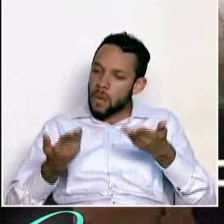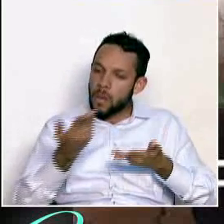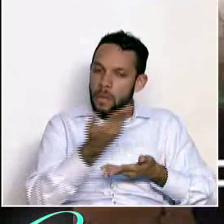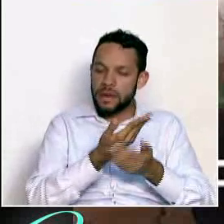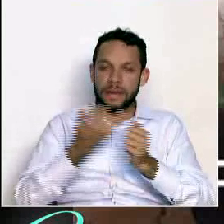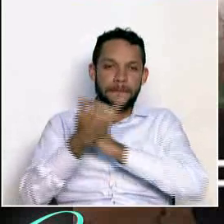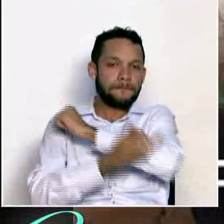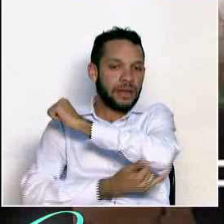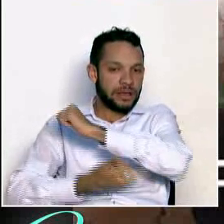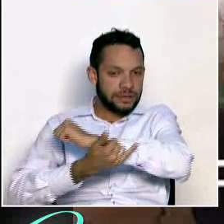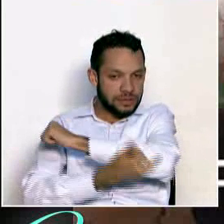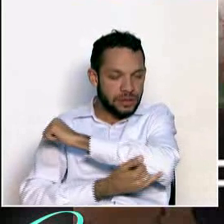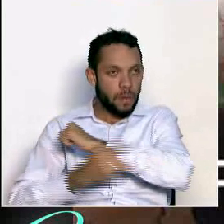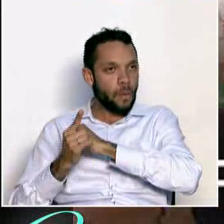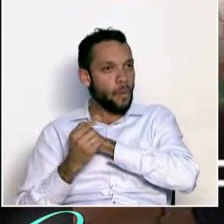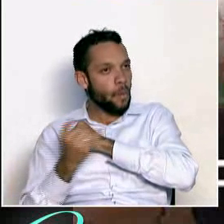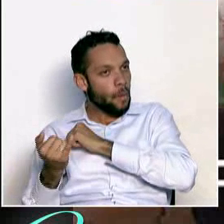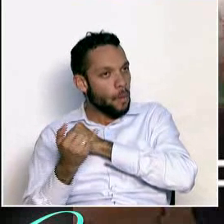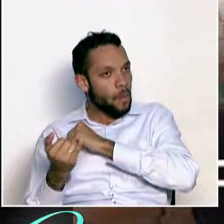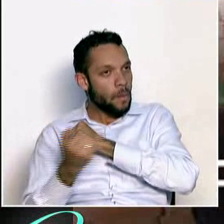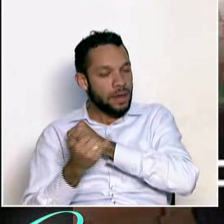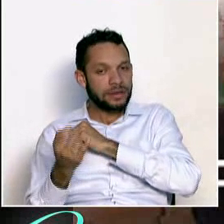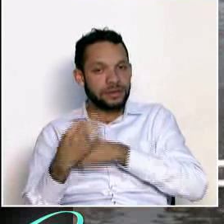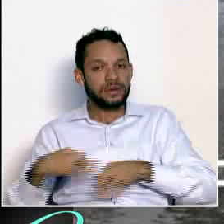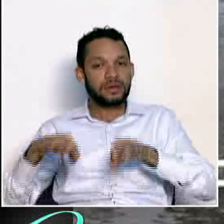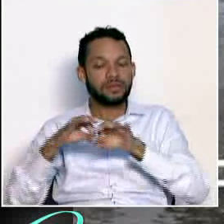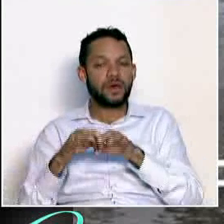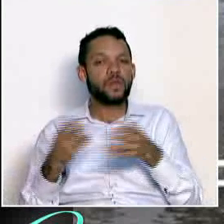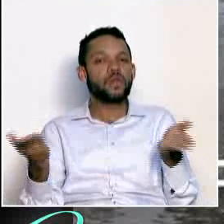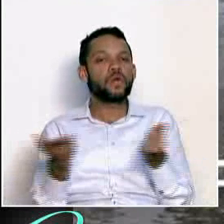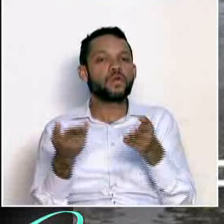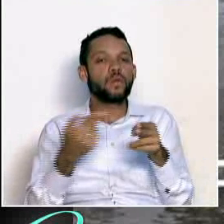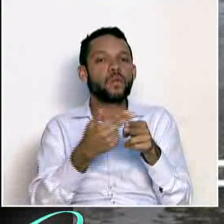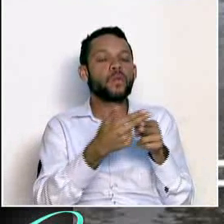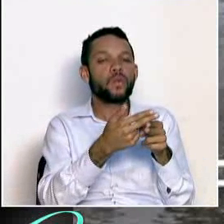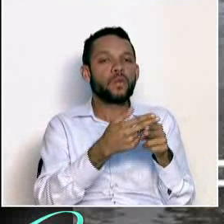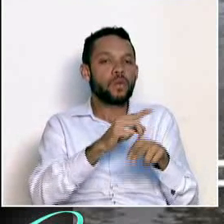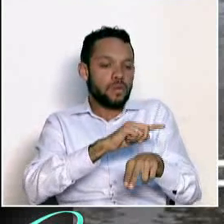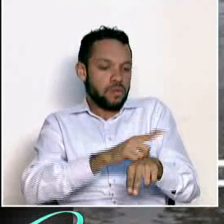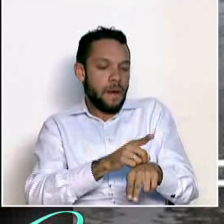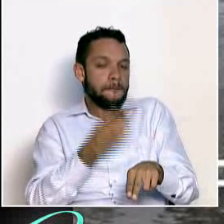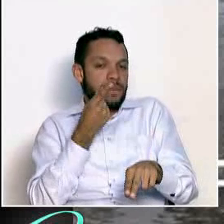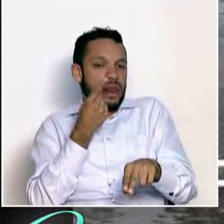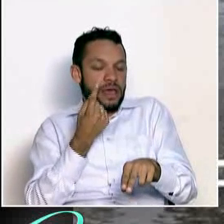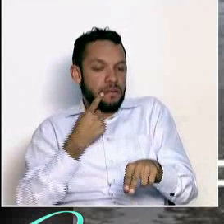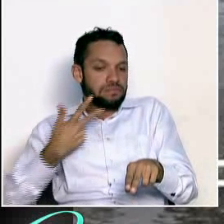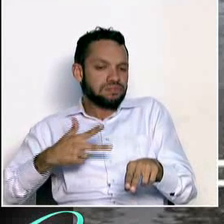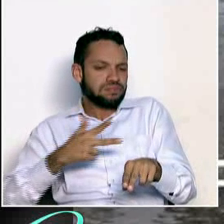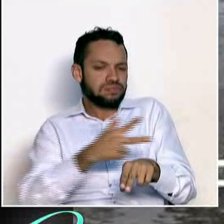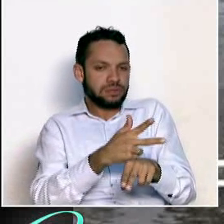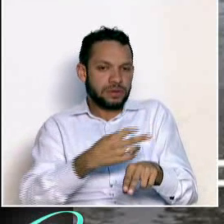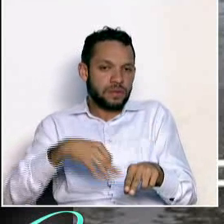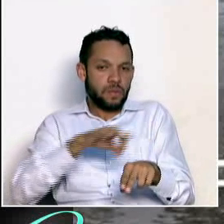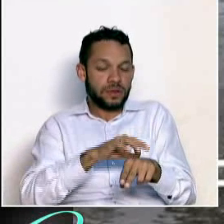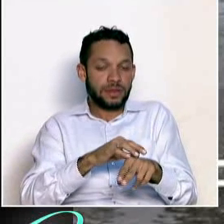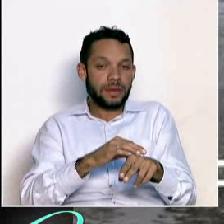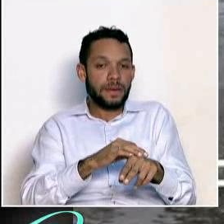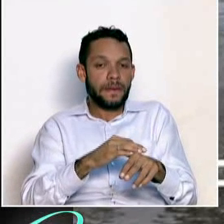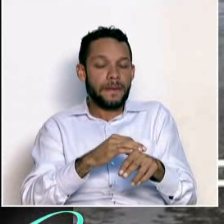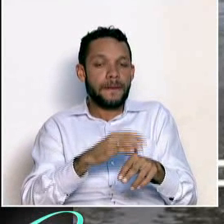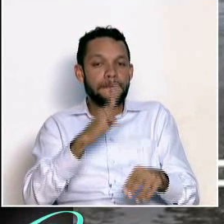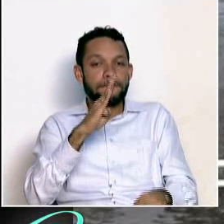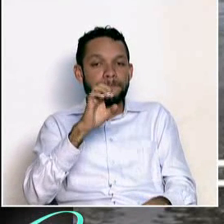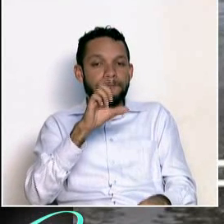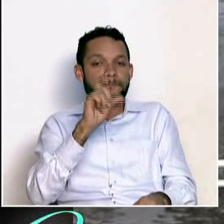realmente en el campo, un sitio bellísimo que queda a 1 hora y 10 minutos de Pereira, vía Belén